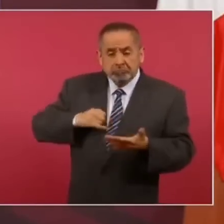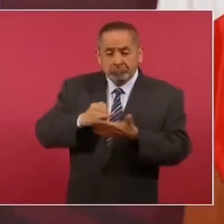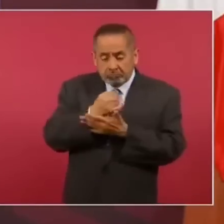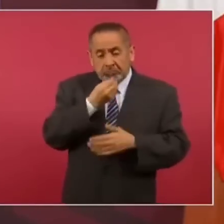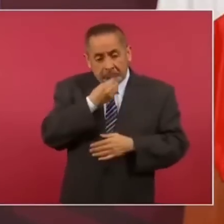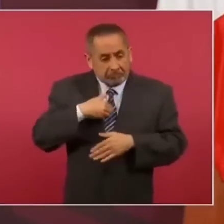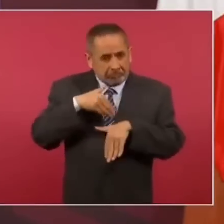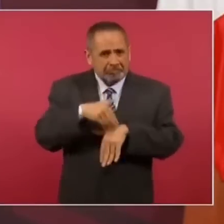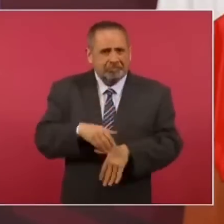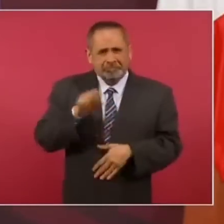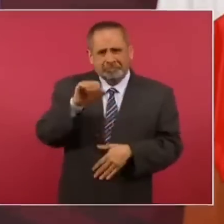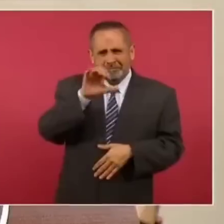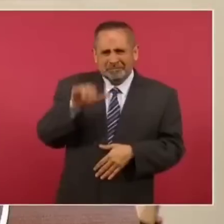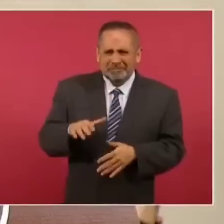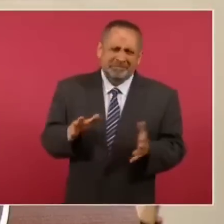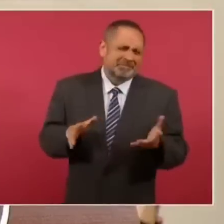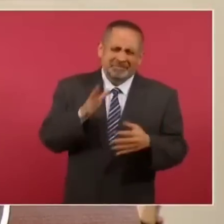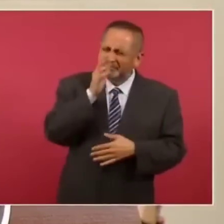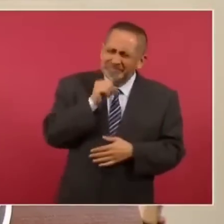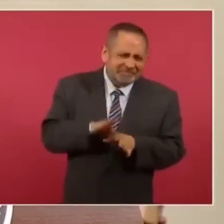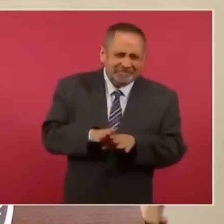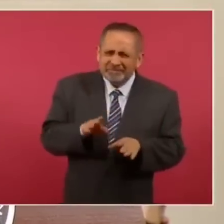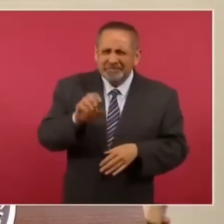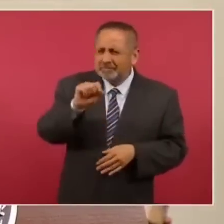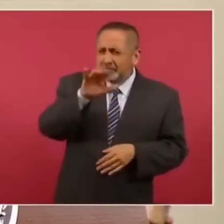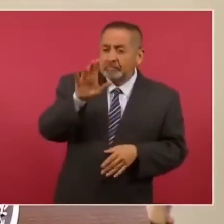Corte. Yo no admito que la Corte pueda hacer eso.